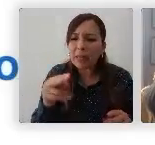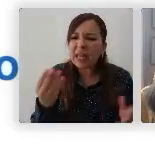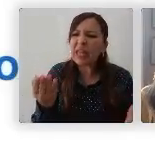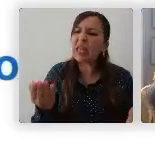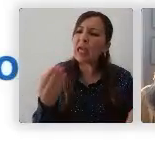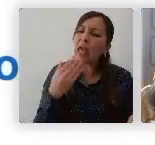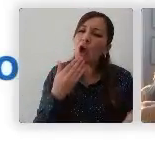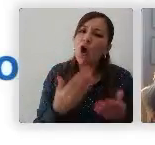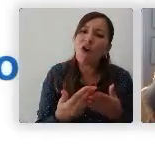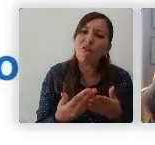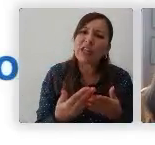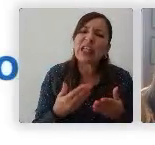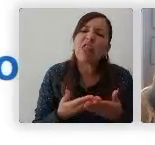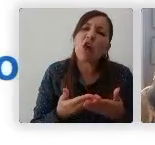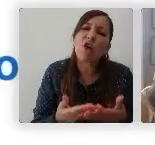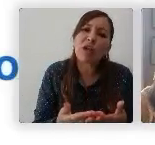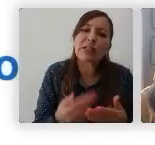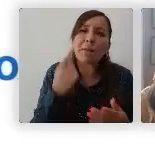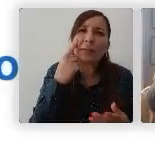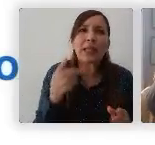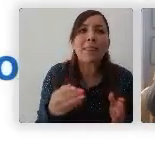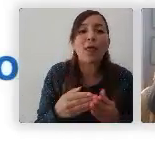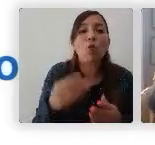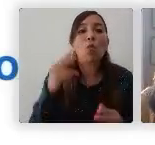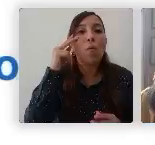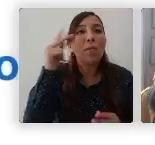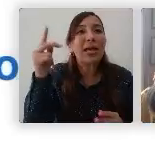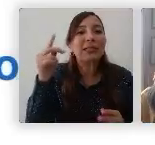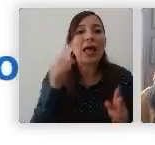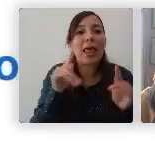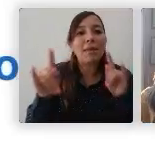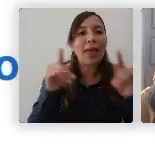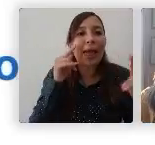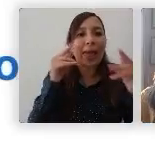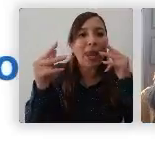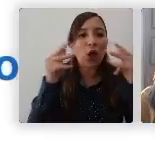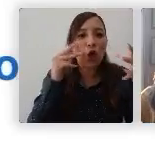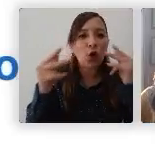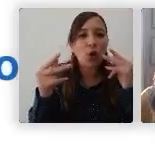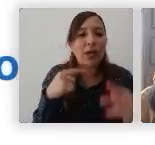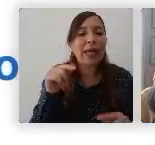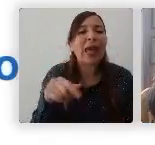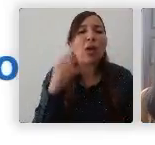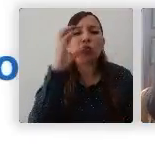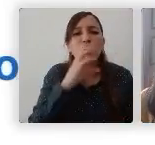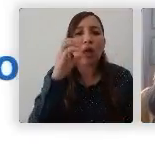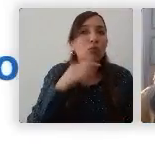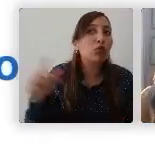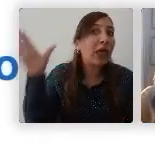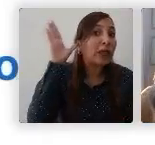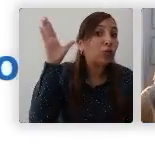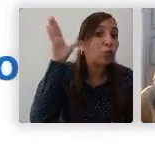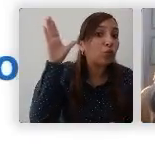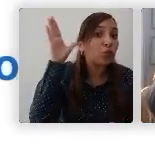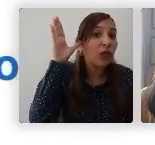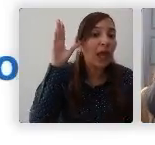vista desde el lado del viajero ya se busca mucho escuchar a este viajero qué es lo que hace qué es lo que le gustó